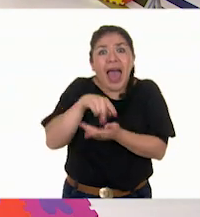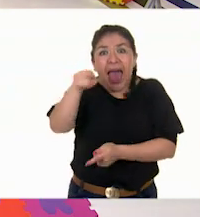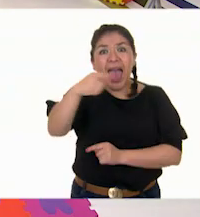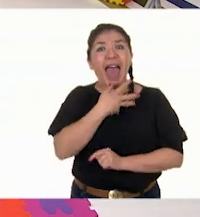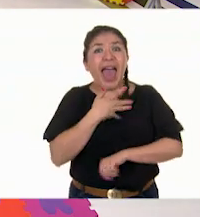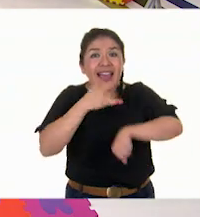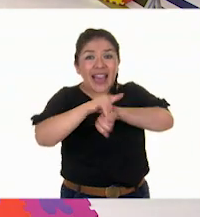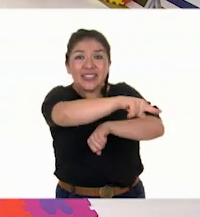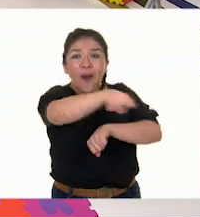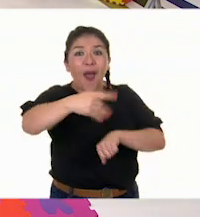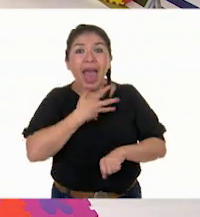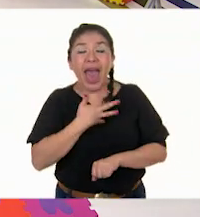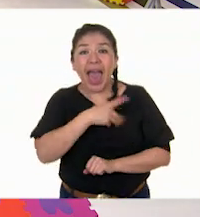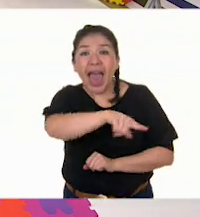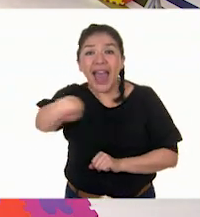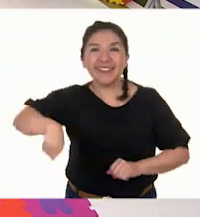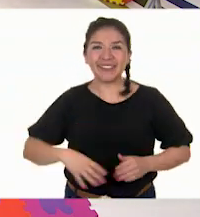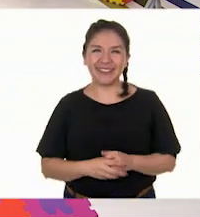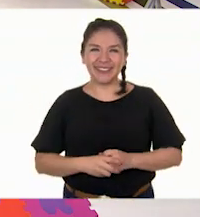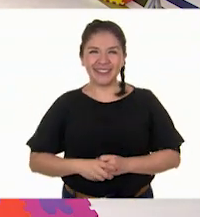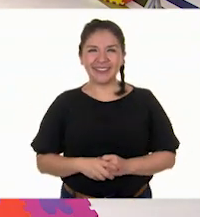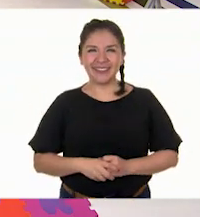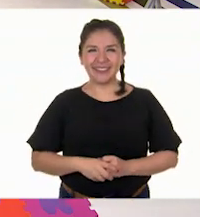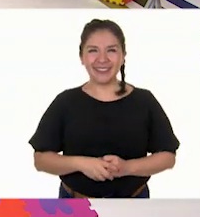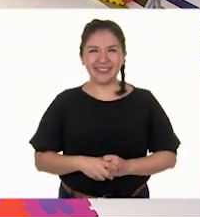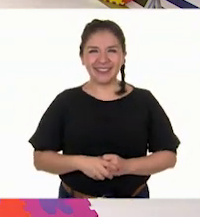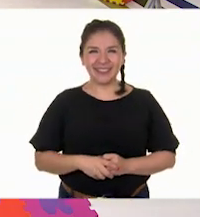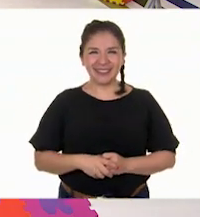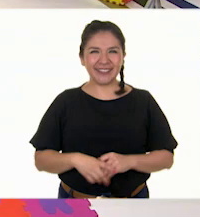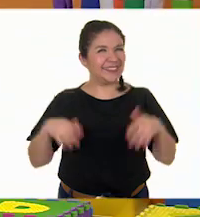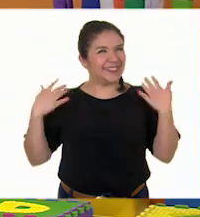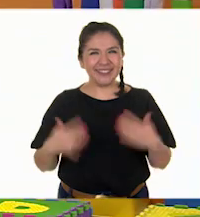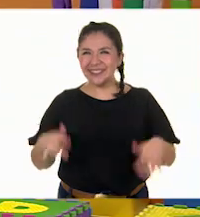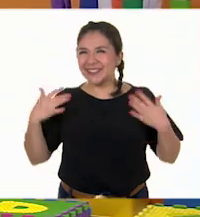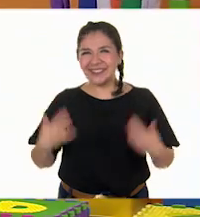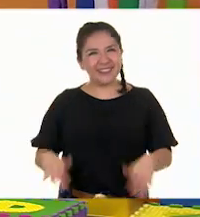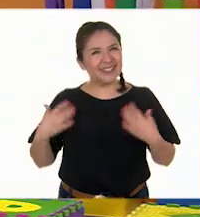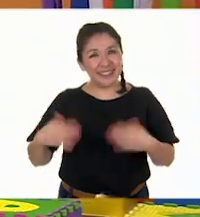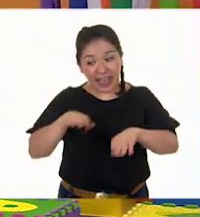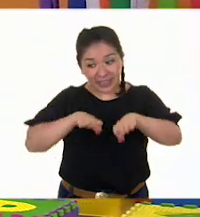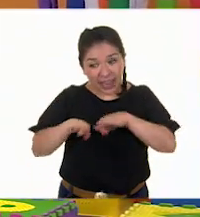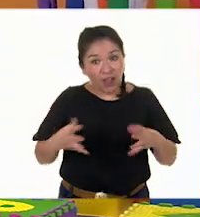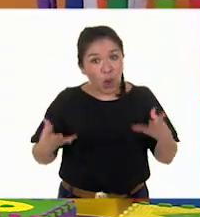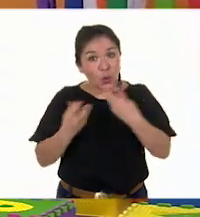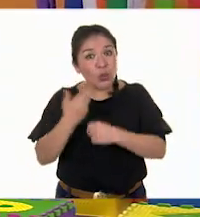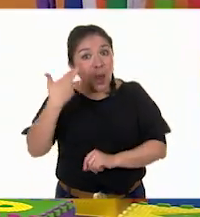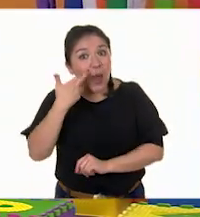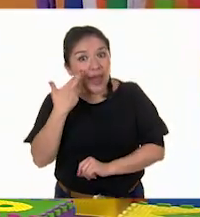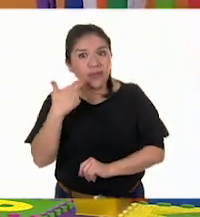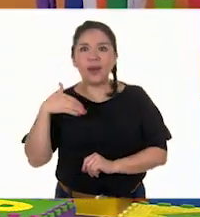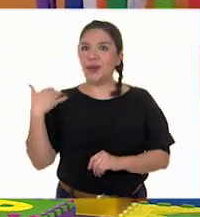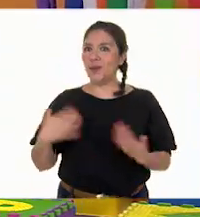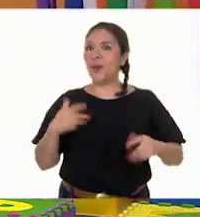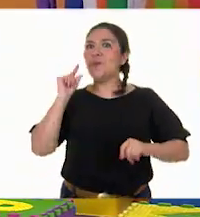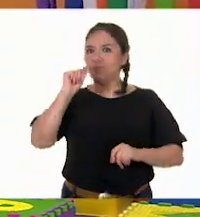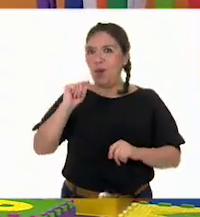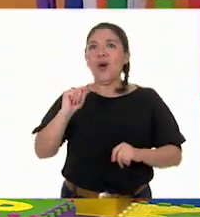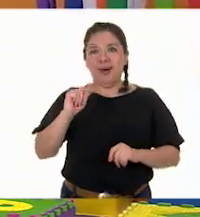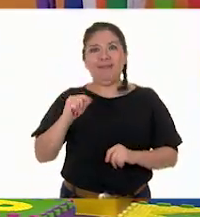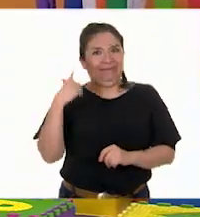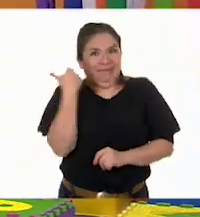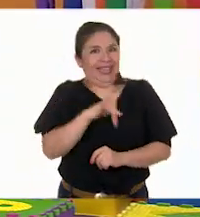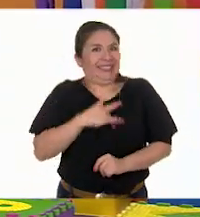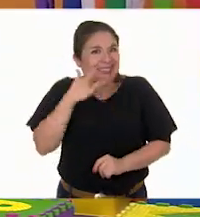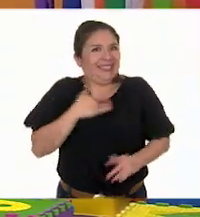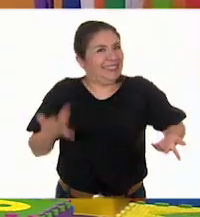queso. Con Mariana. No, esto de trabajar con ratones es un poco extremo,